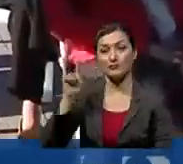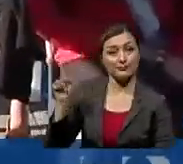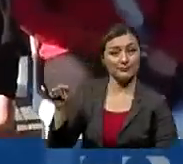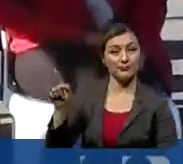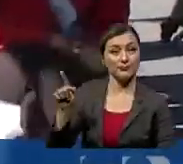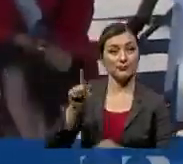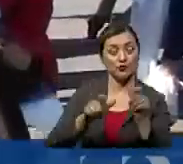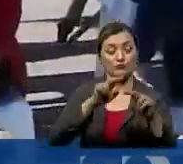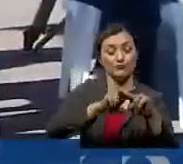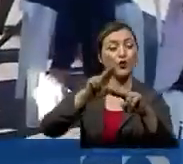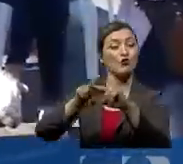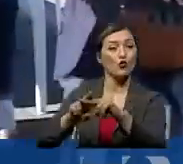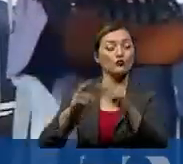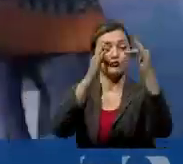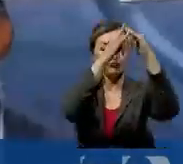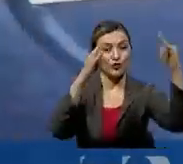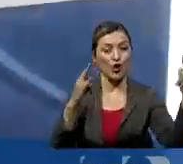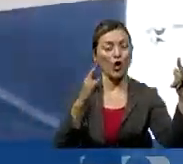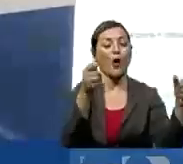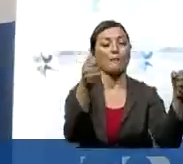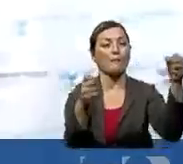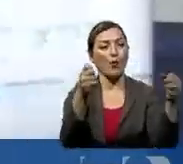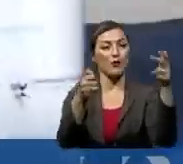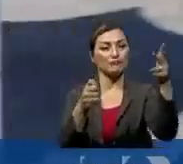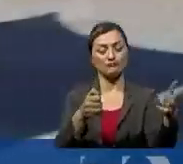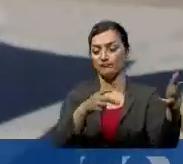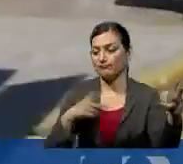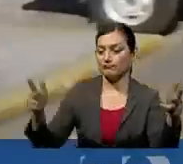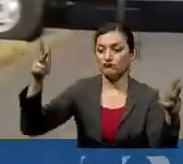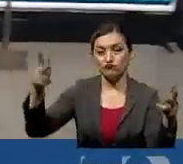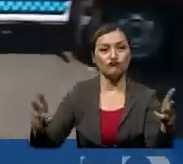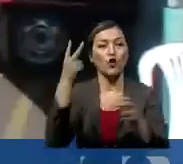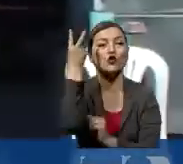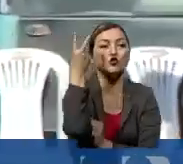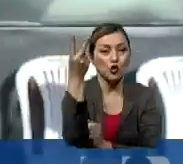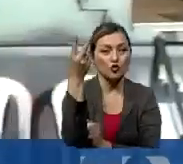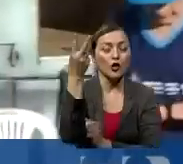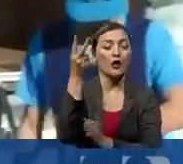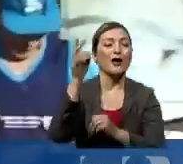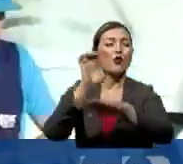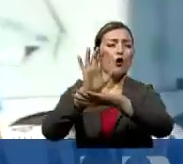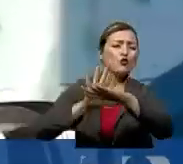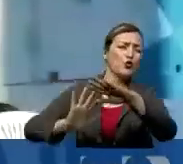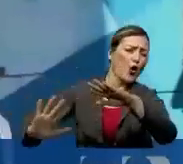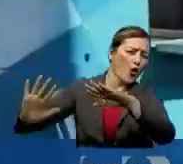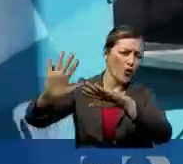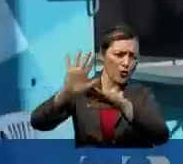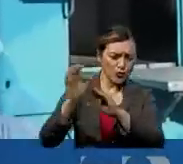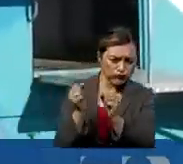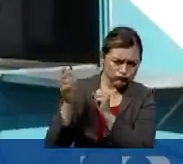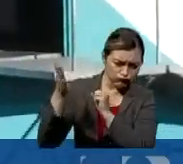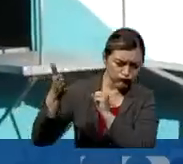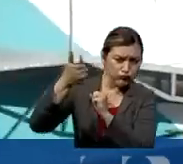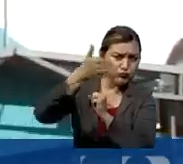son dos unidades móviles que se han instalado y que recorrerán el país en los próximos